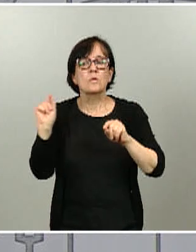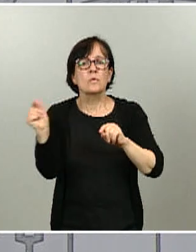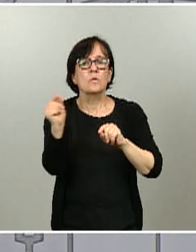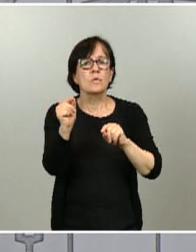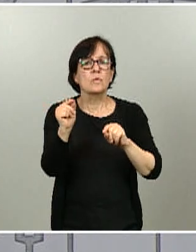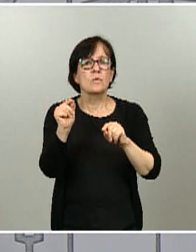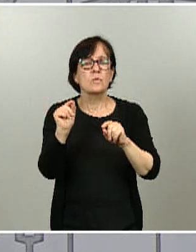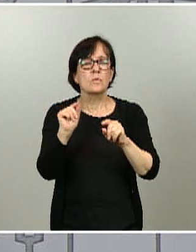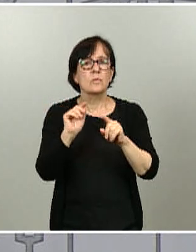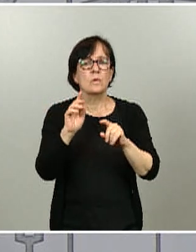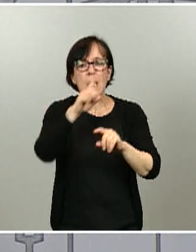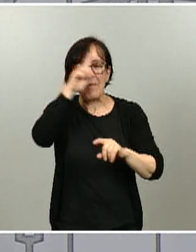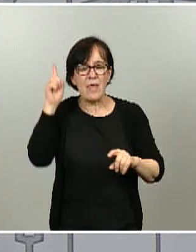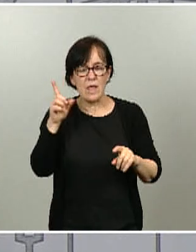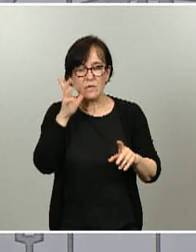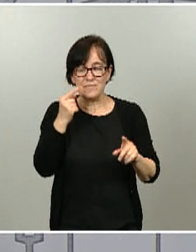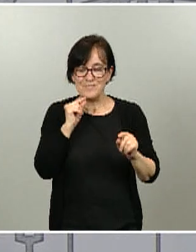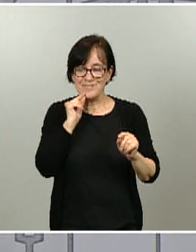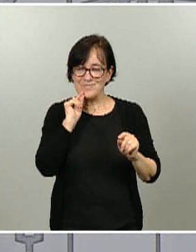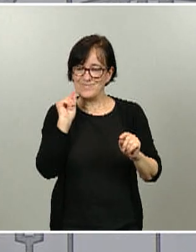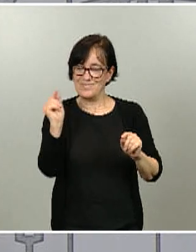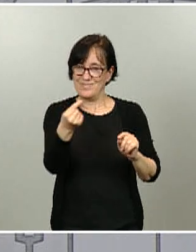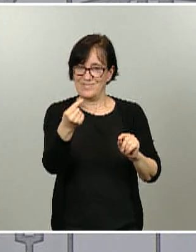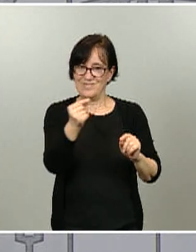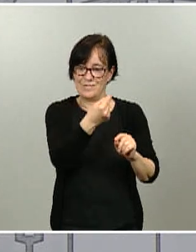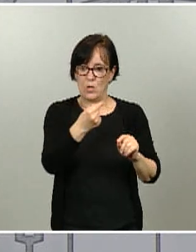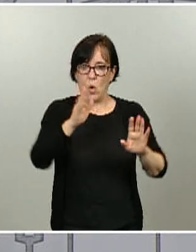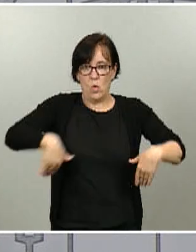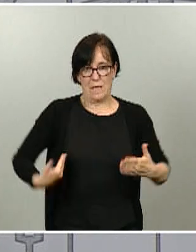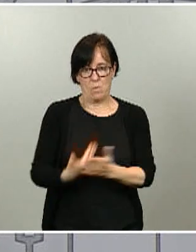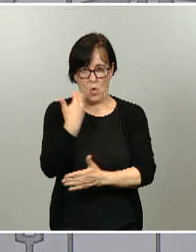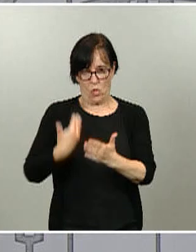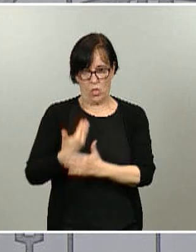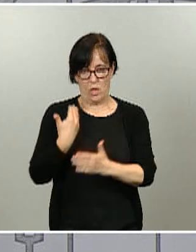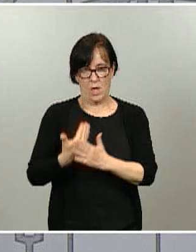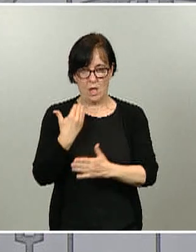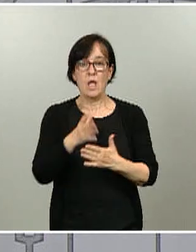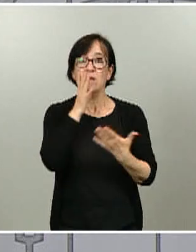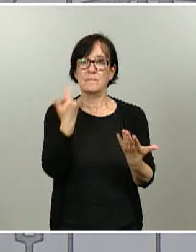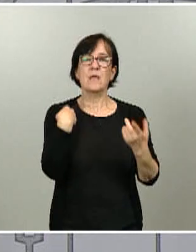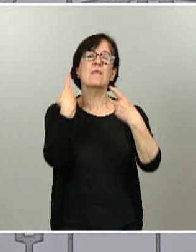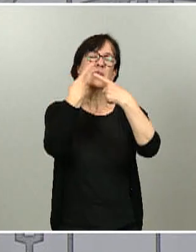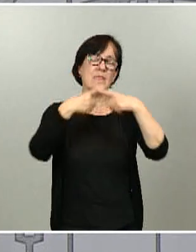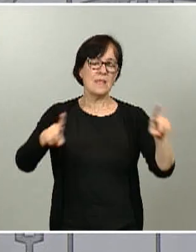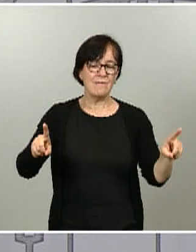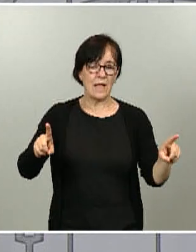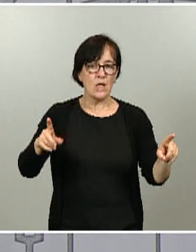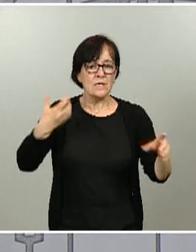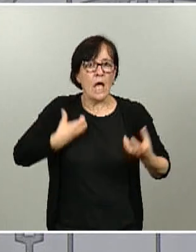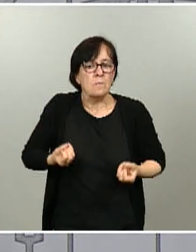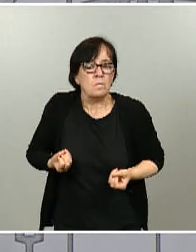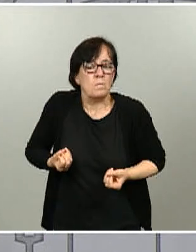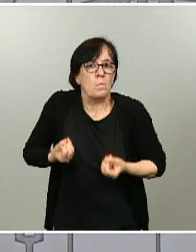son los que se han infectado en los últimos días. Hay que diferenciarlo de los notificados en